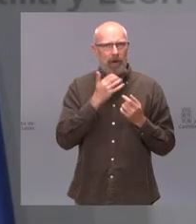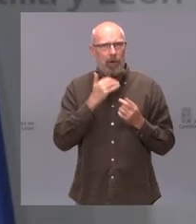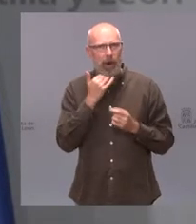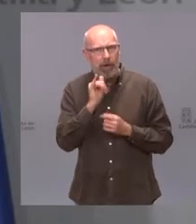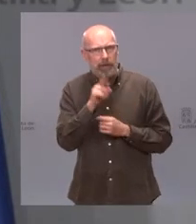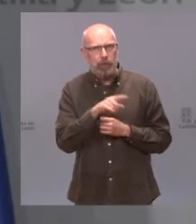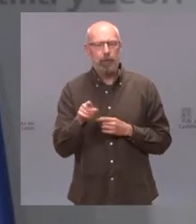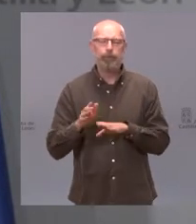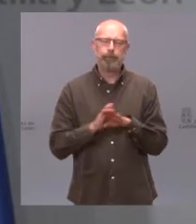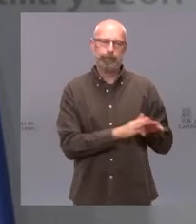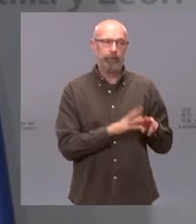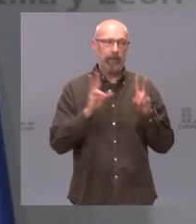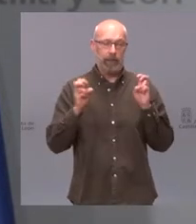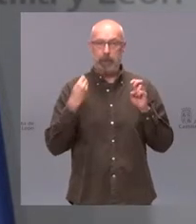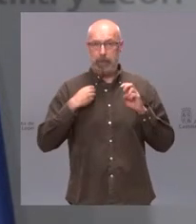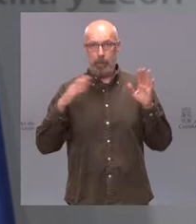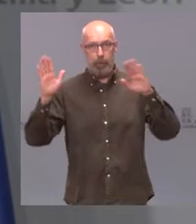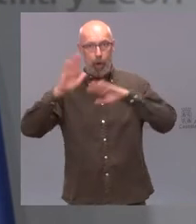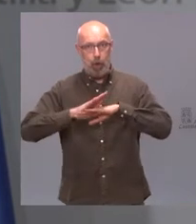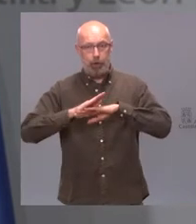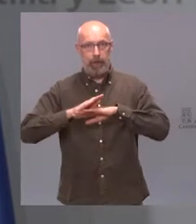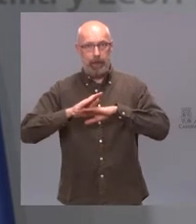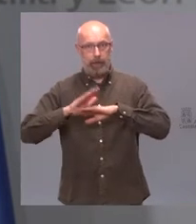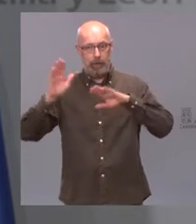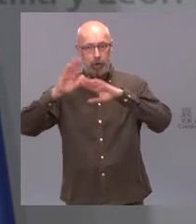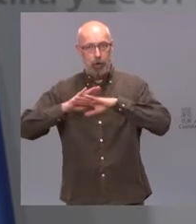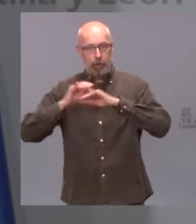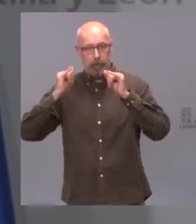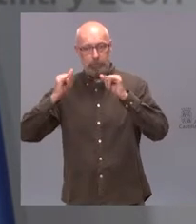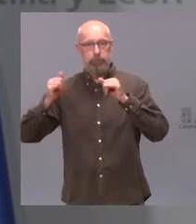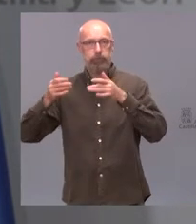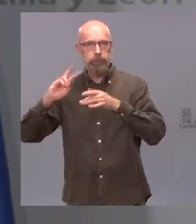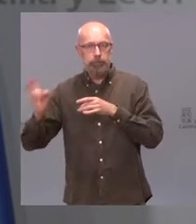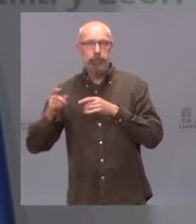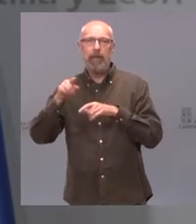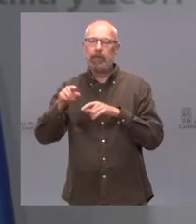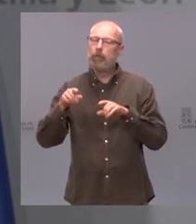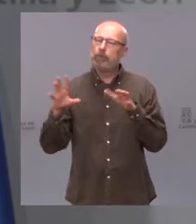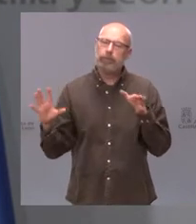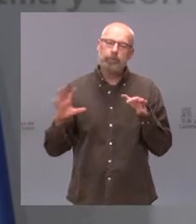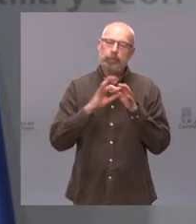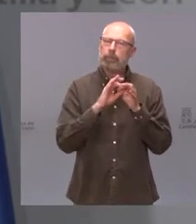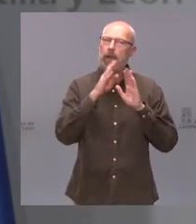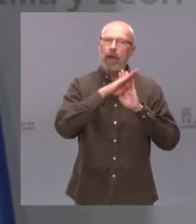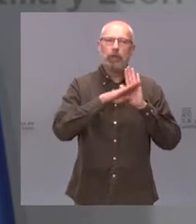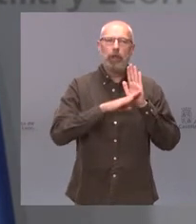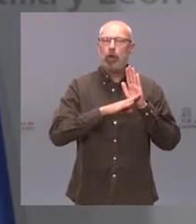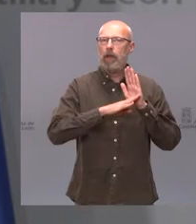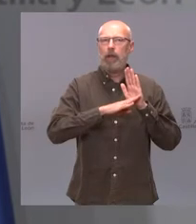ocio nocturno está cerrado por una declaración de actuaciones conjuntas, por tanto de obligado cumplimiento para todas las comunidades